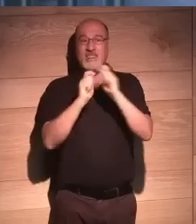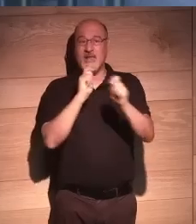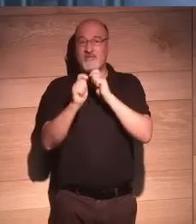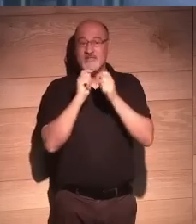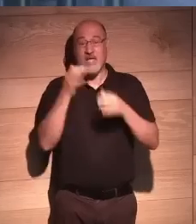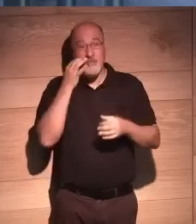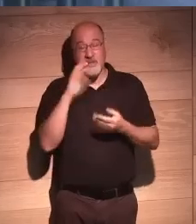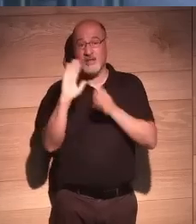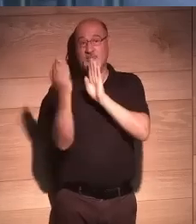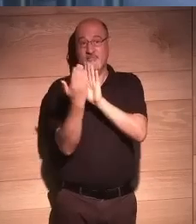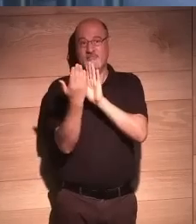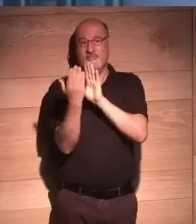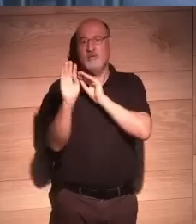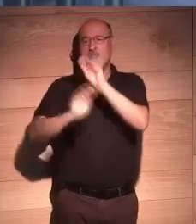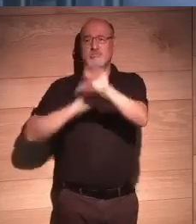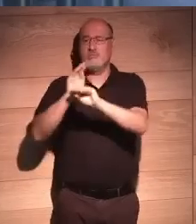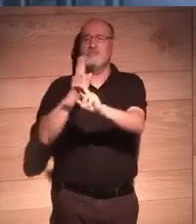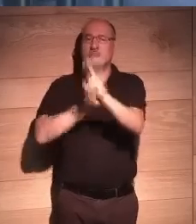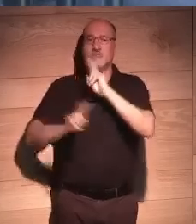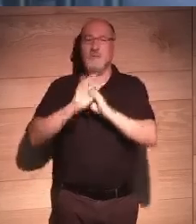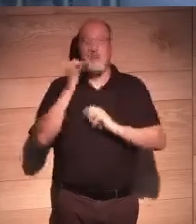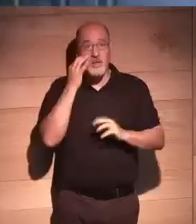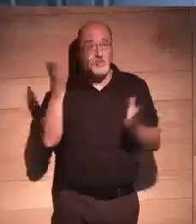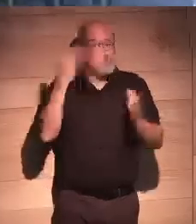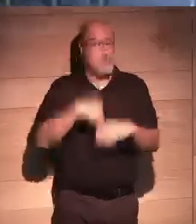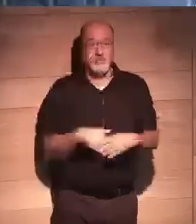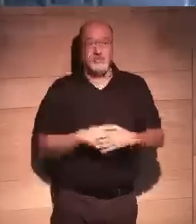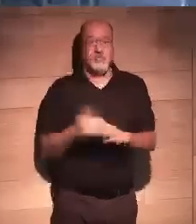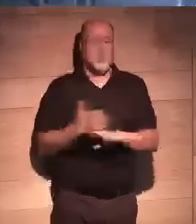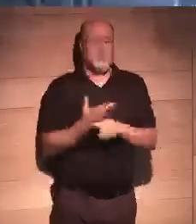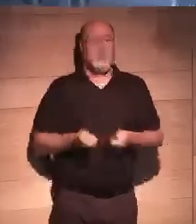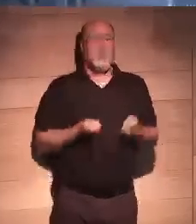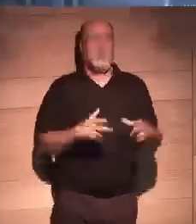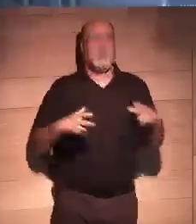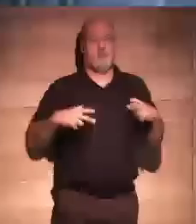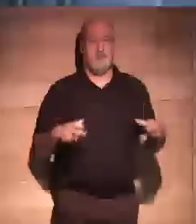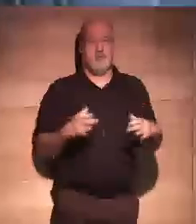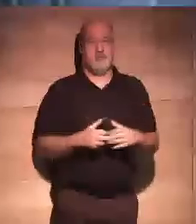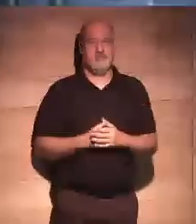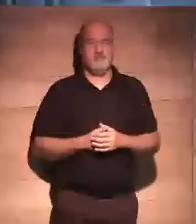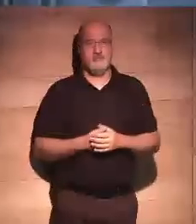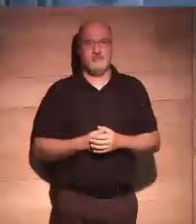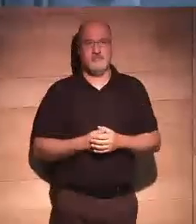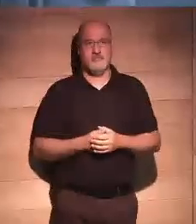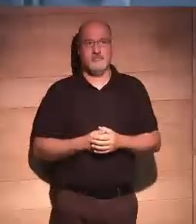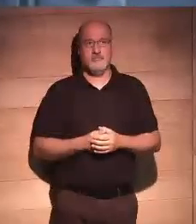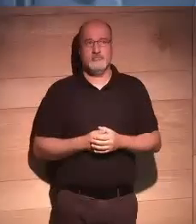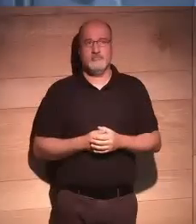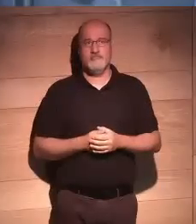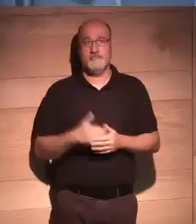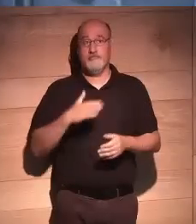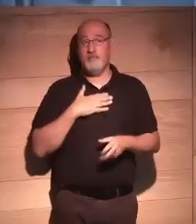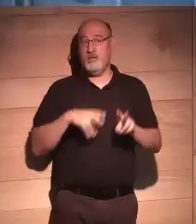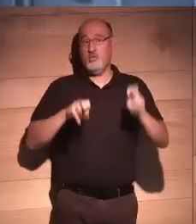sociales y los gabinetes de comunicación que protegen muchísimo, y al final piensas: no voy a decir esto, no voy a decir esto, no voy a decir esto, y entonces solo dices en las entrevistas: mi